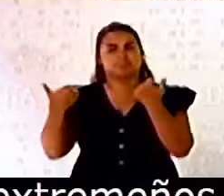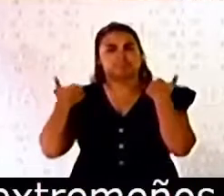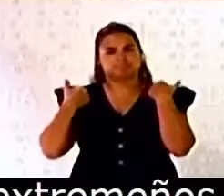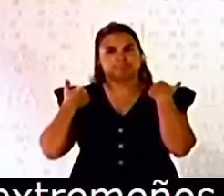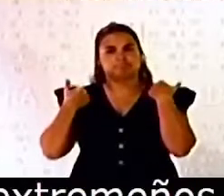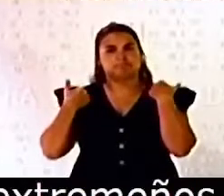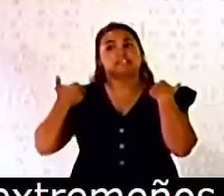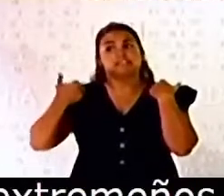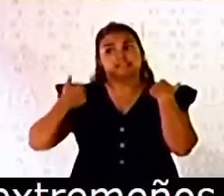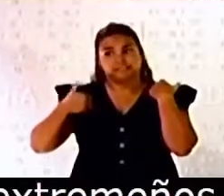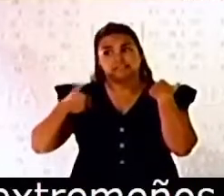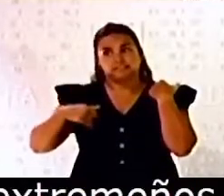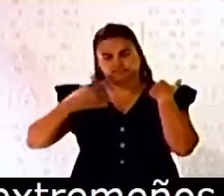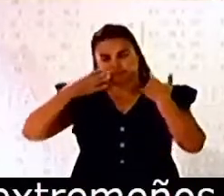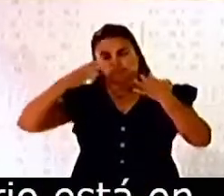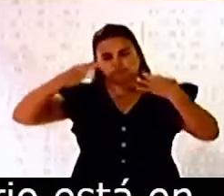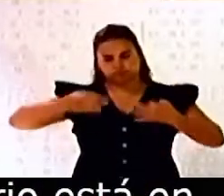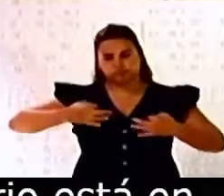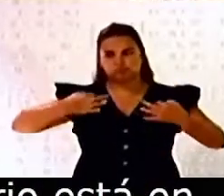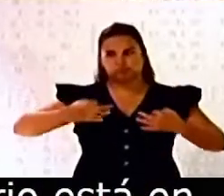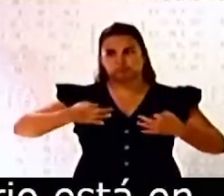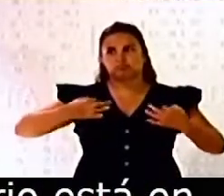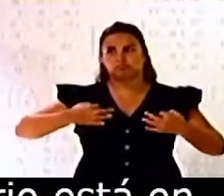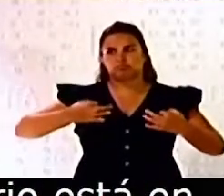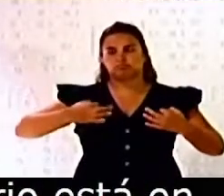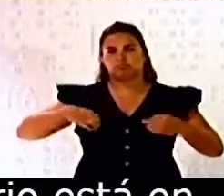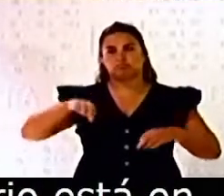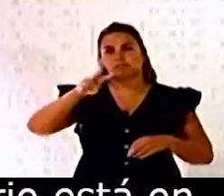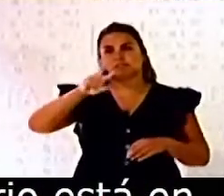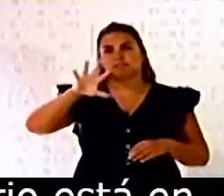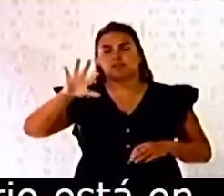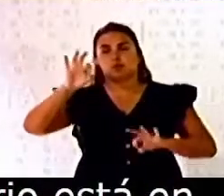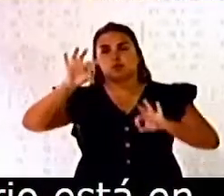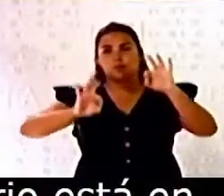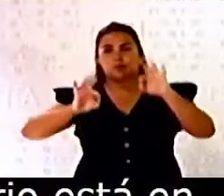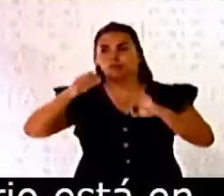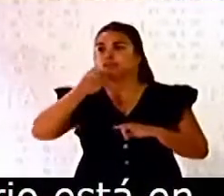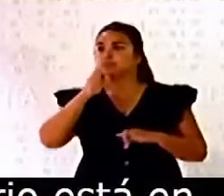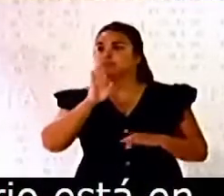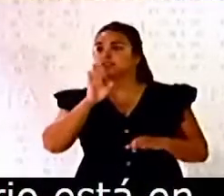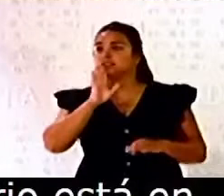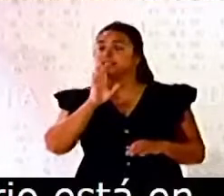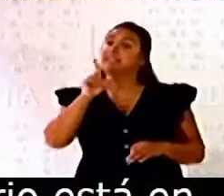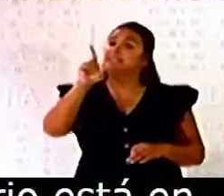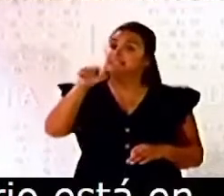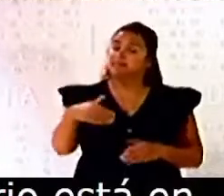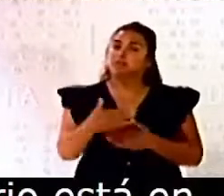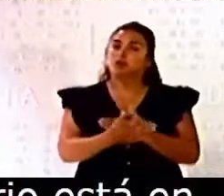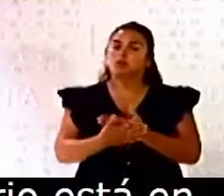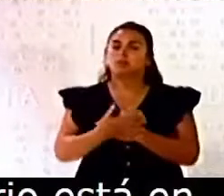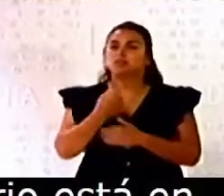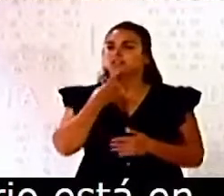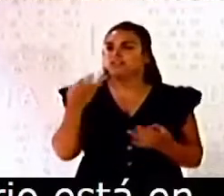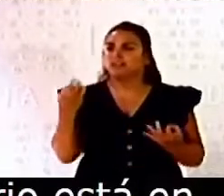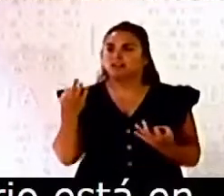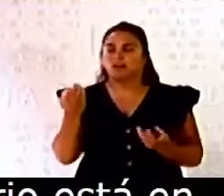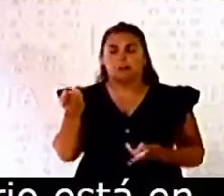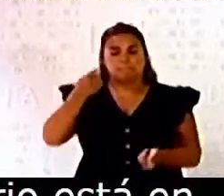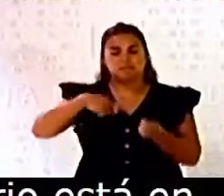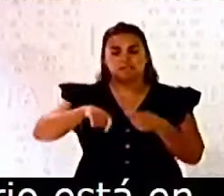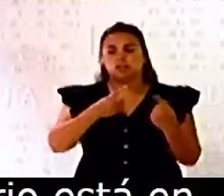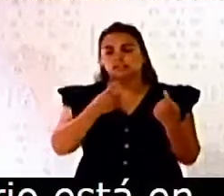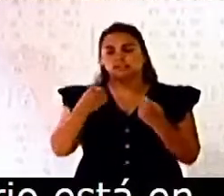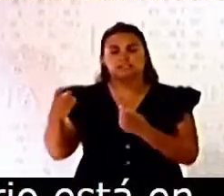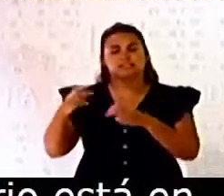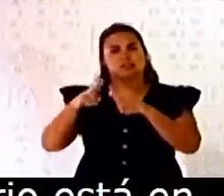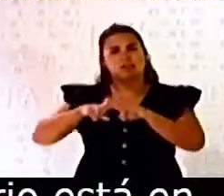de afirmar el 25% que usted decía, también el Gobierno afirma que el mercado necesita una